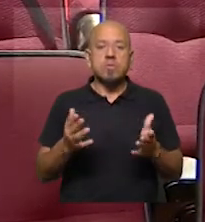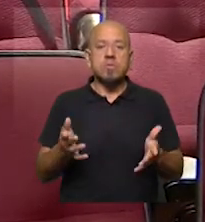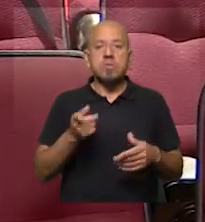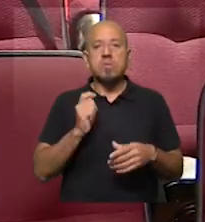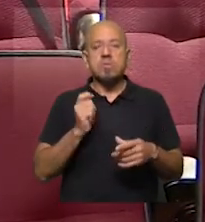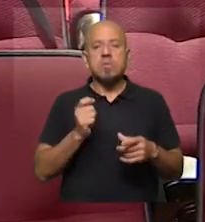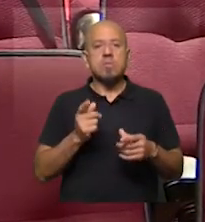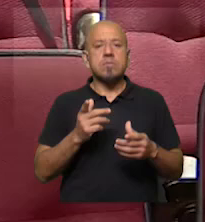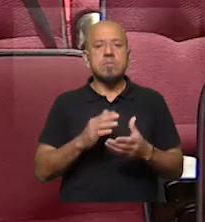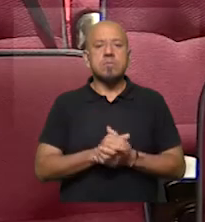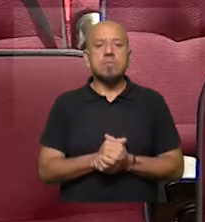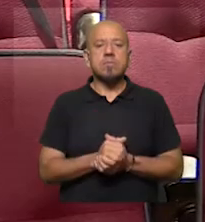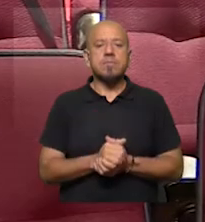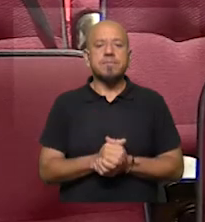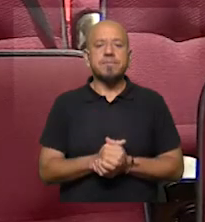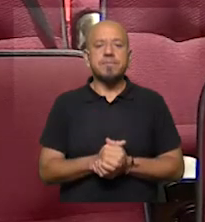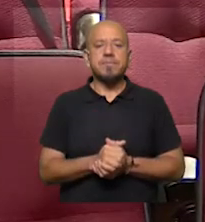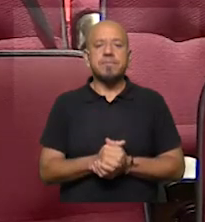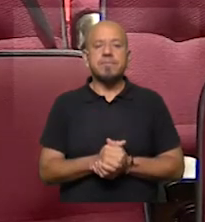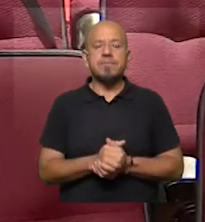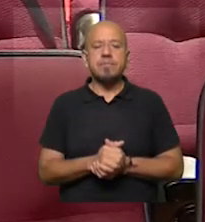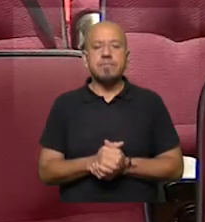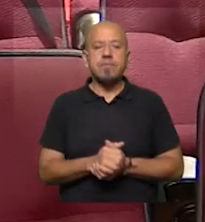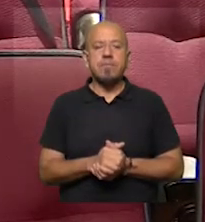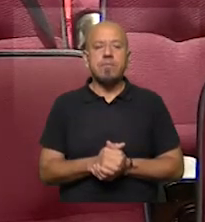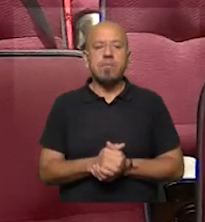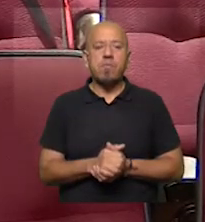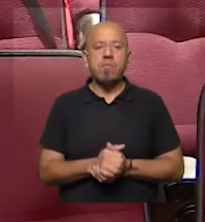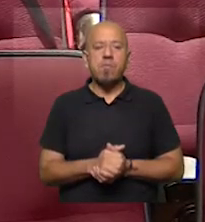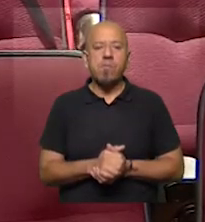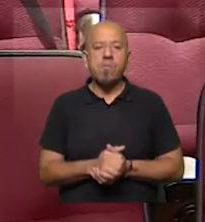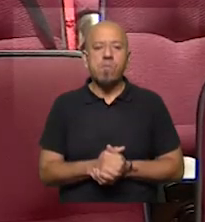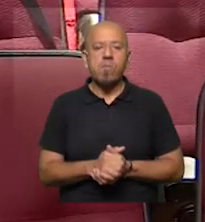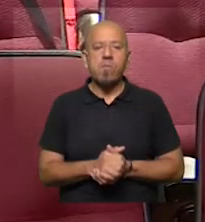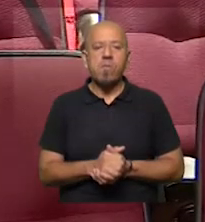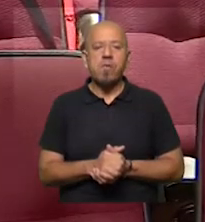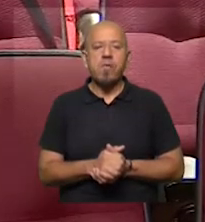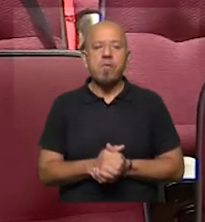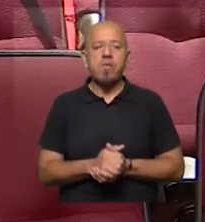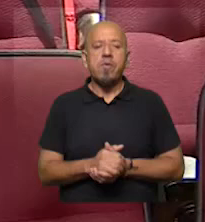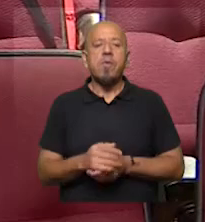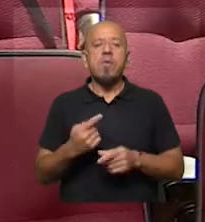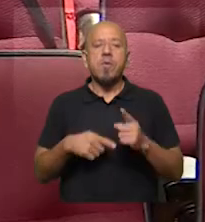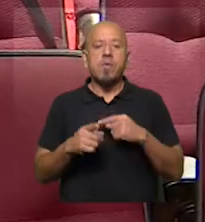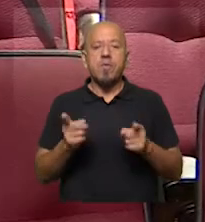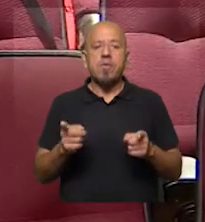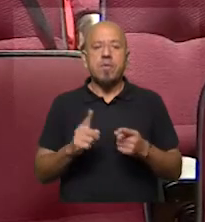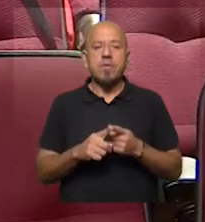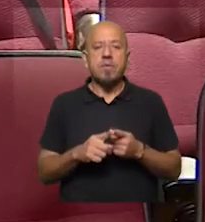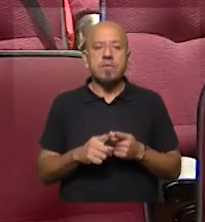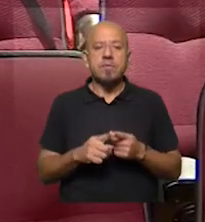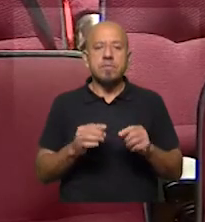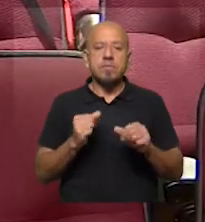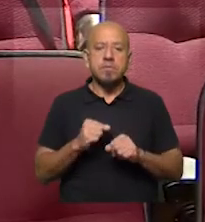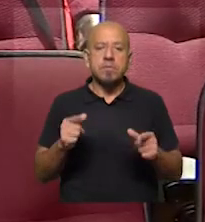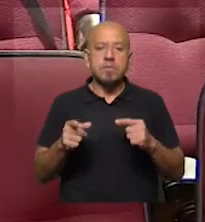son ellos. Muy bien, bueno, con esas palabras me parece que nos lograron atrapar. Así